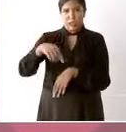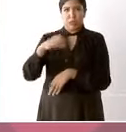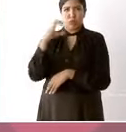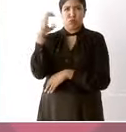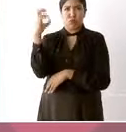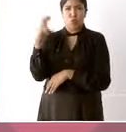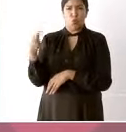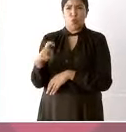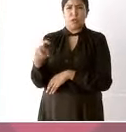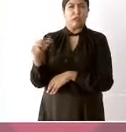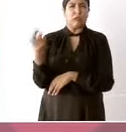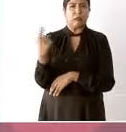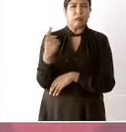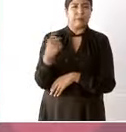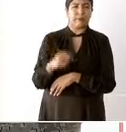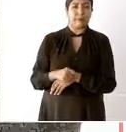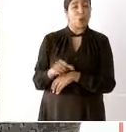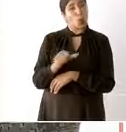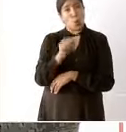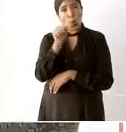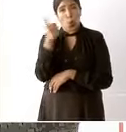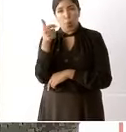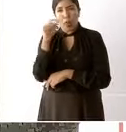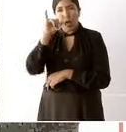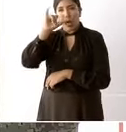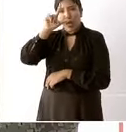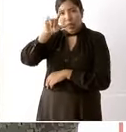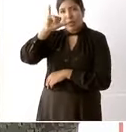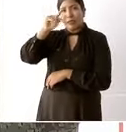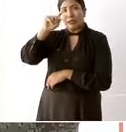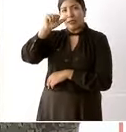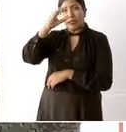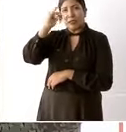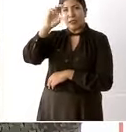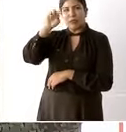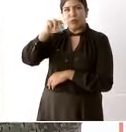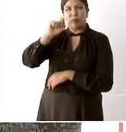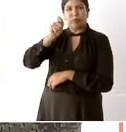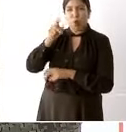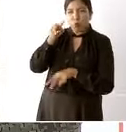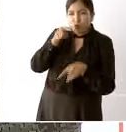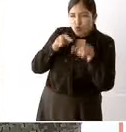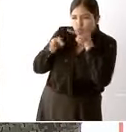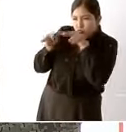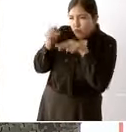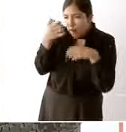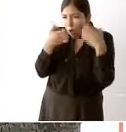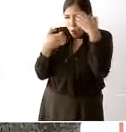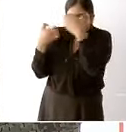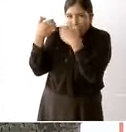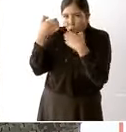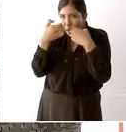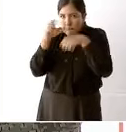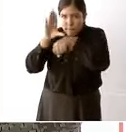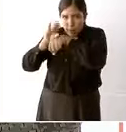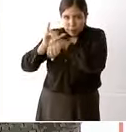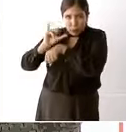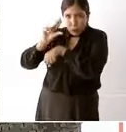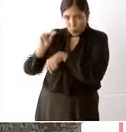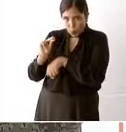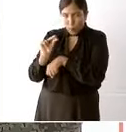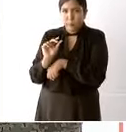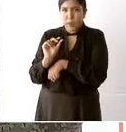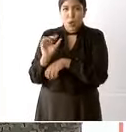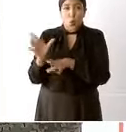Coatzacoalcos es otra licitación que se va a hacer con recursos ya del gobierno federal